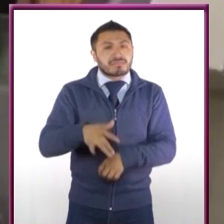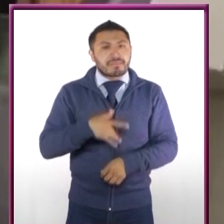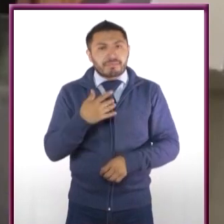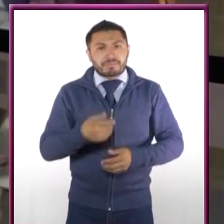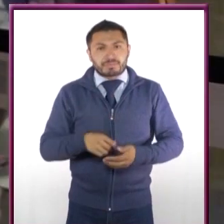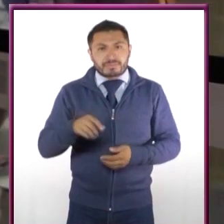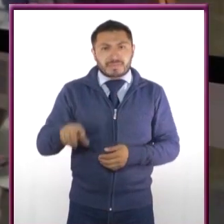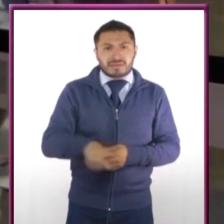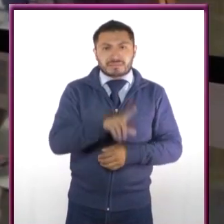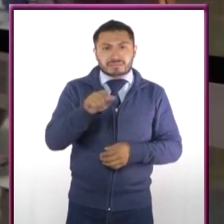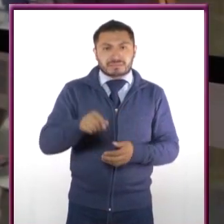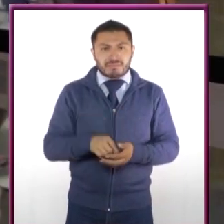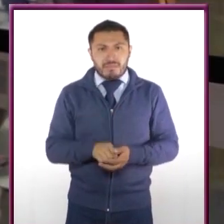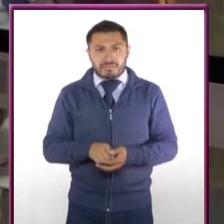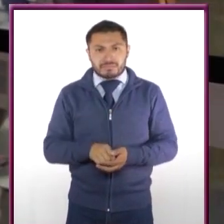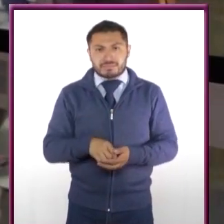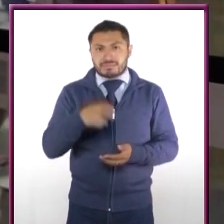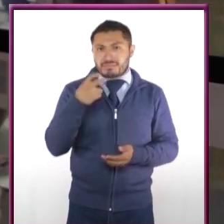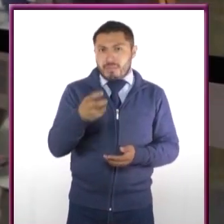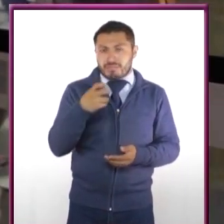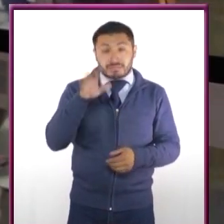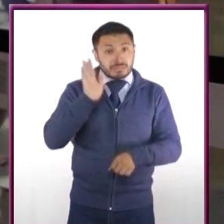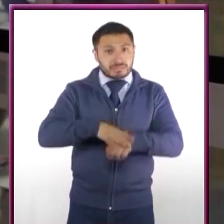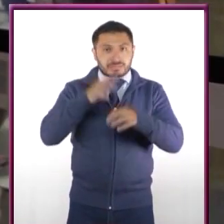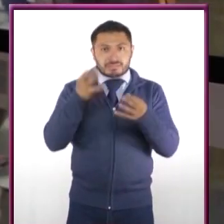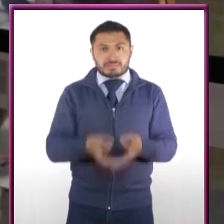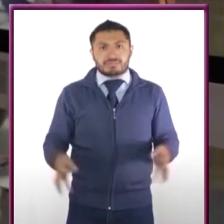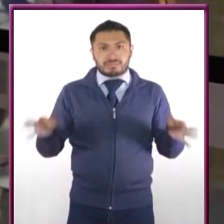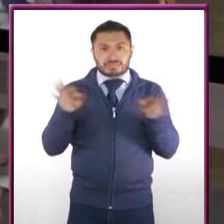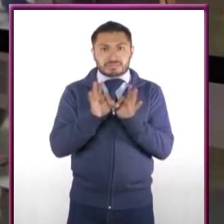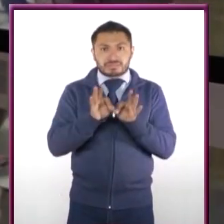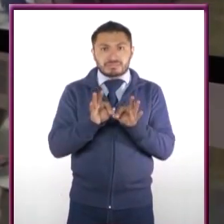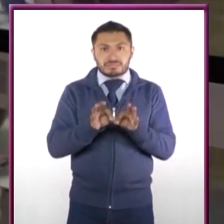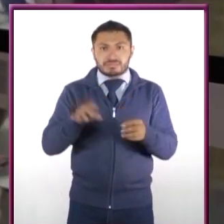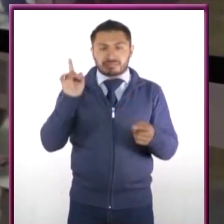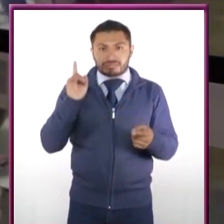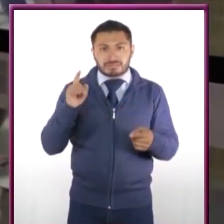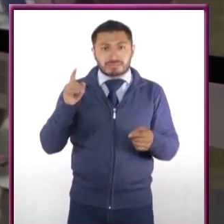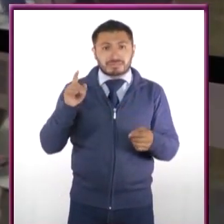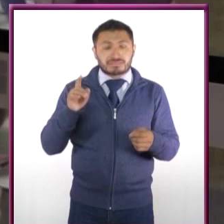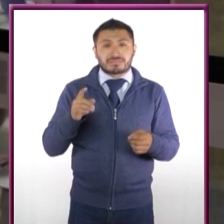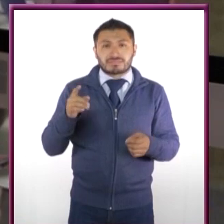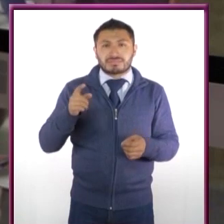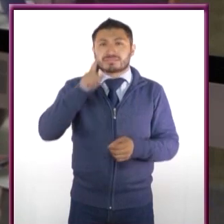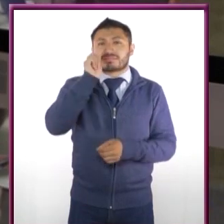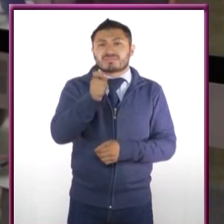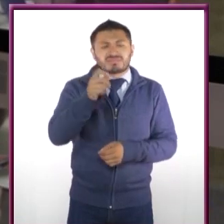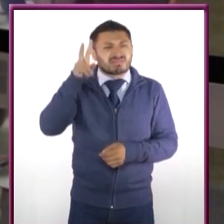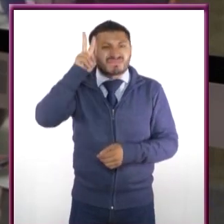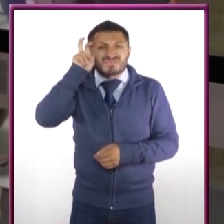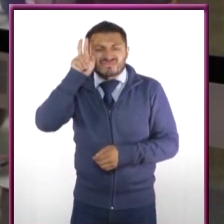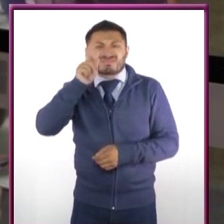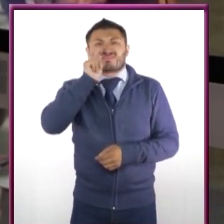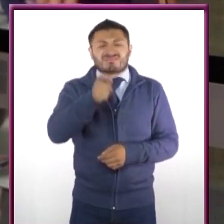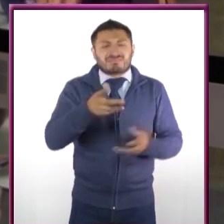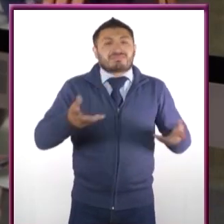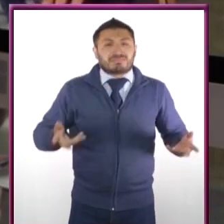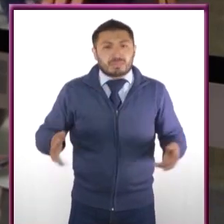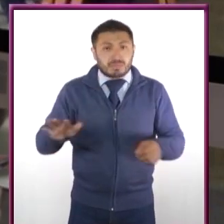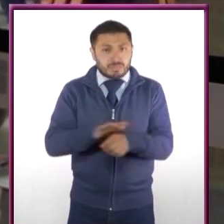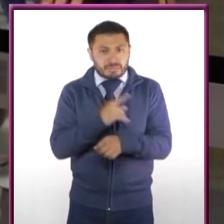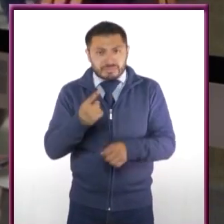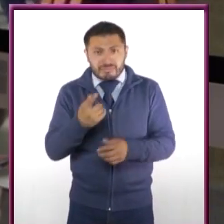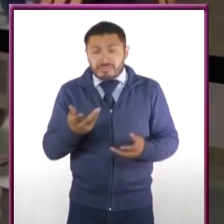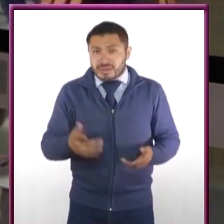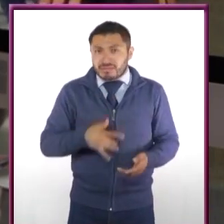¿No? Después, esto y lo más importante, ¿qué te estará diciendo esa envidia? ¿Qué te estará